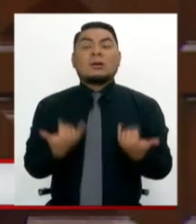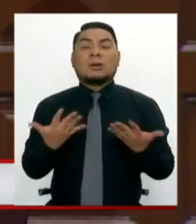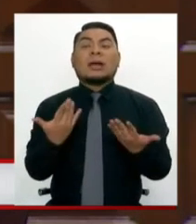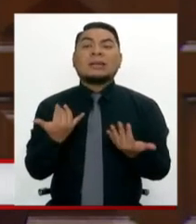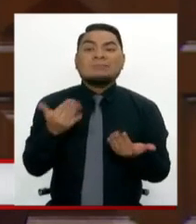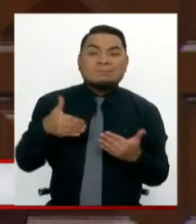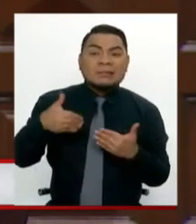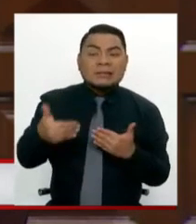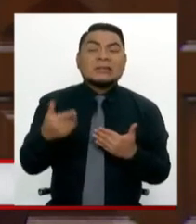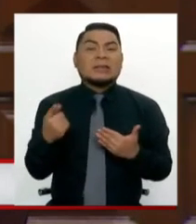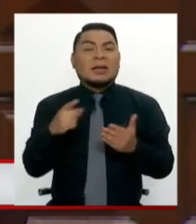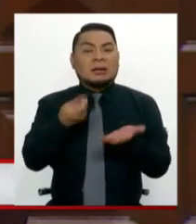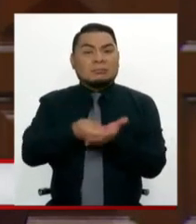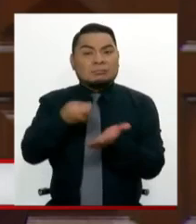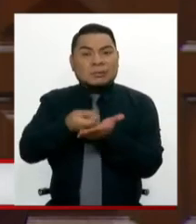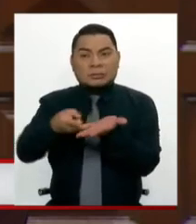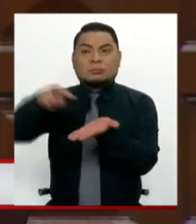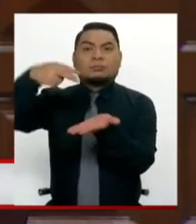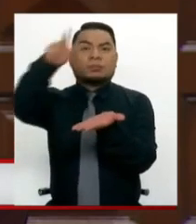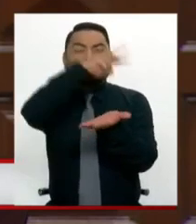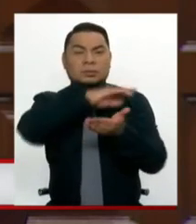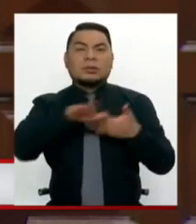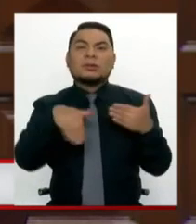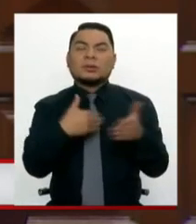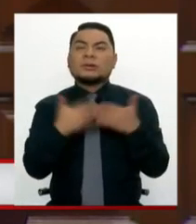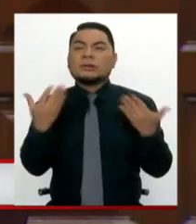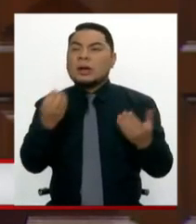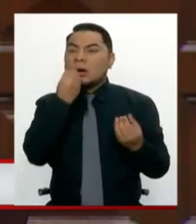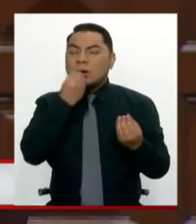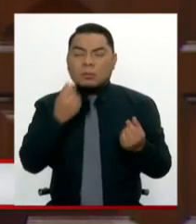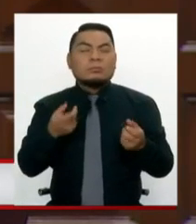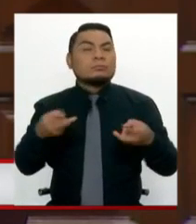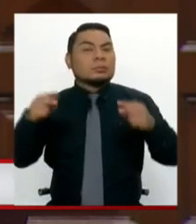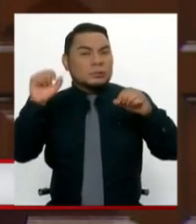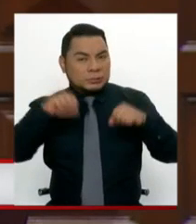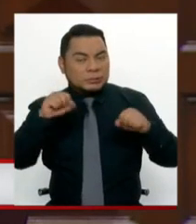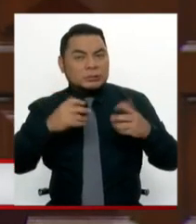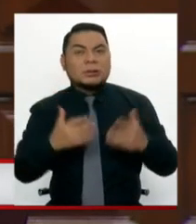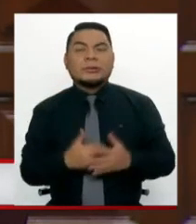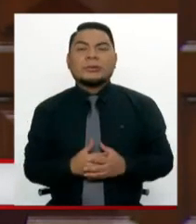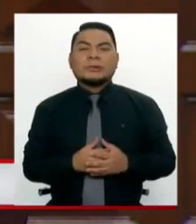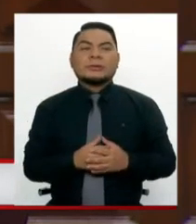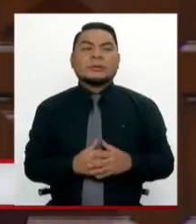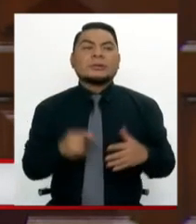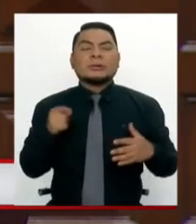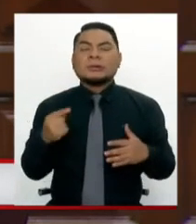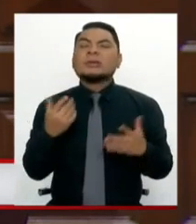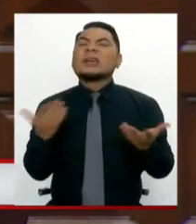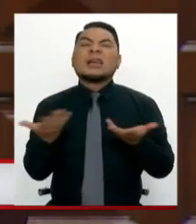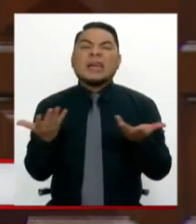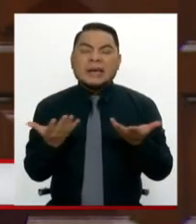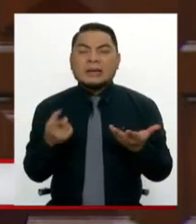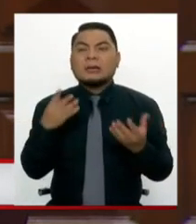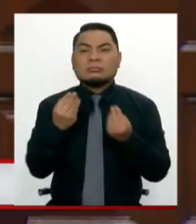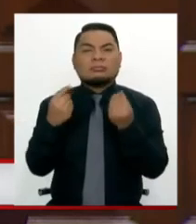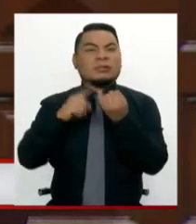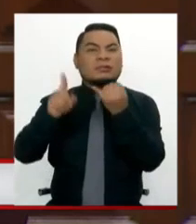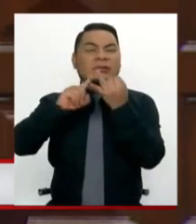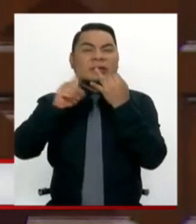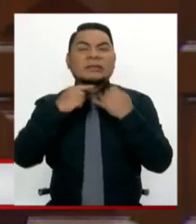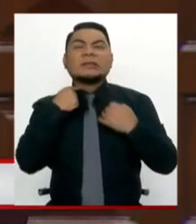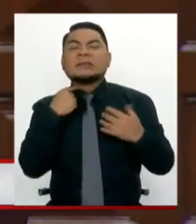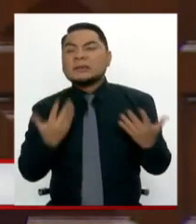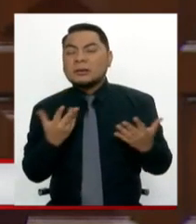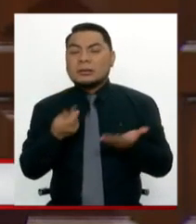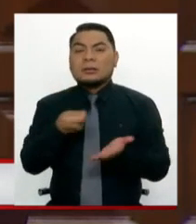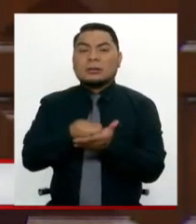inflación y el deterioro de la cadena de suministros de alimentos ha ocasionado, entre otros efectos,